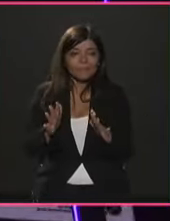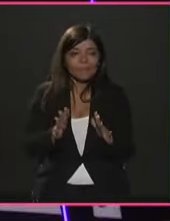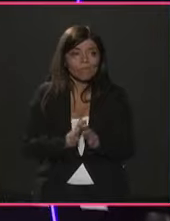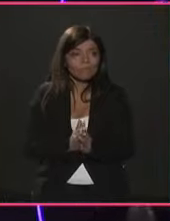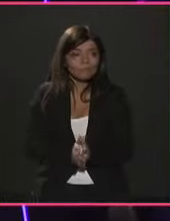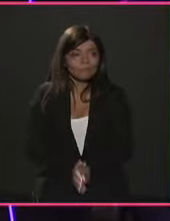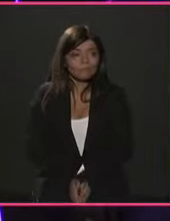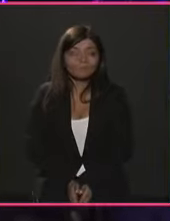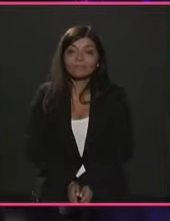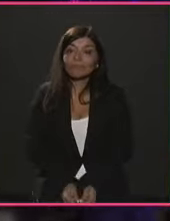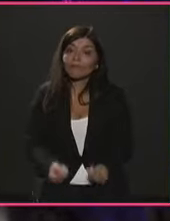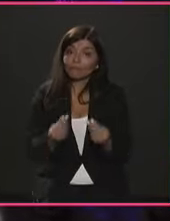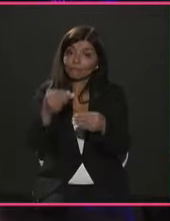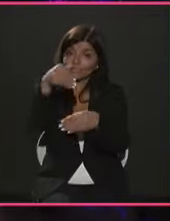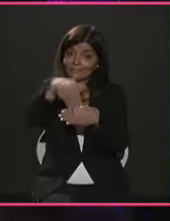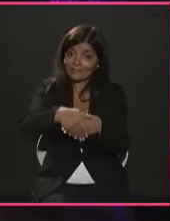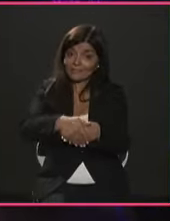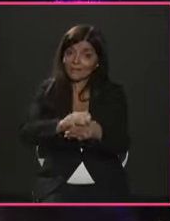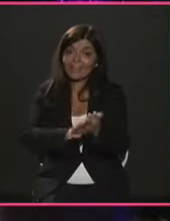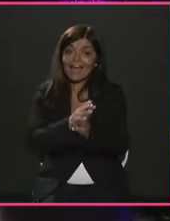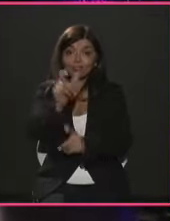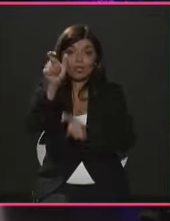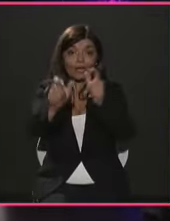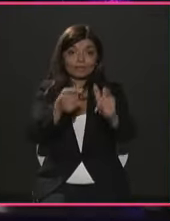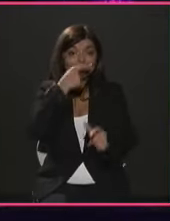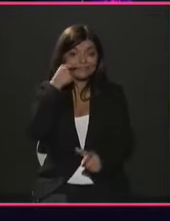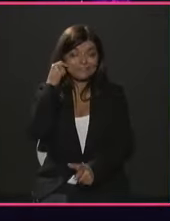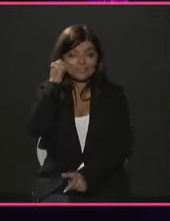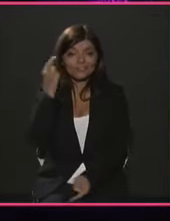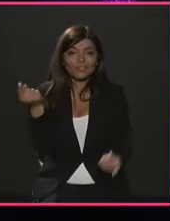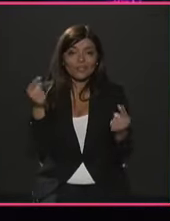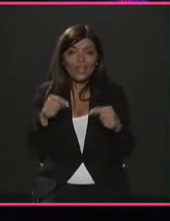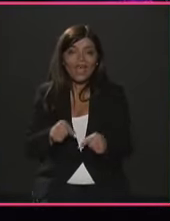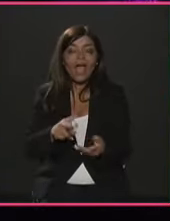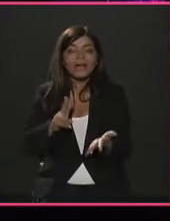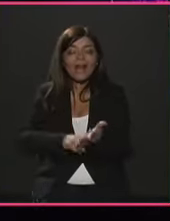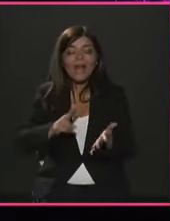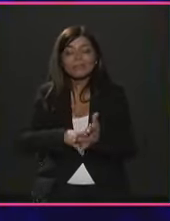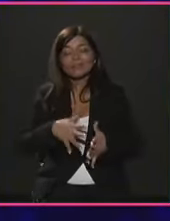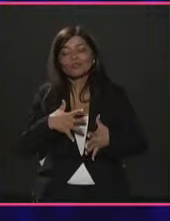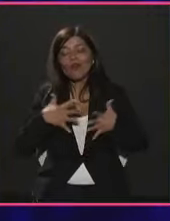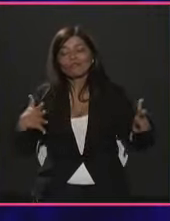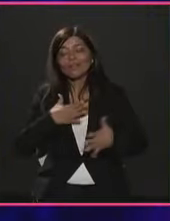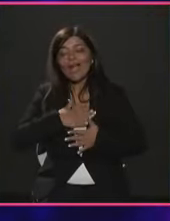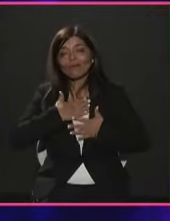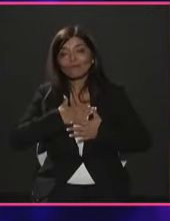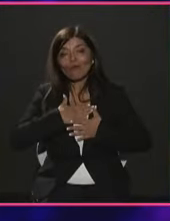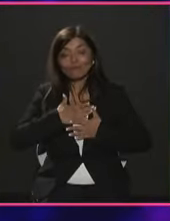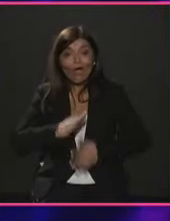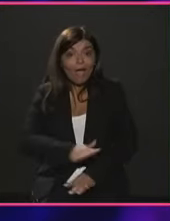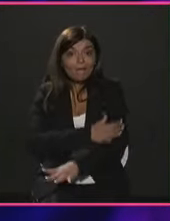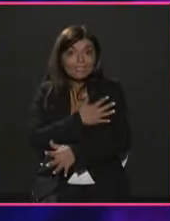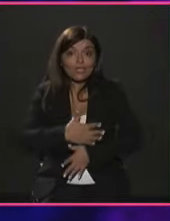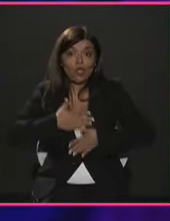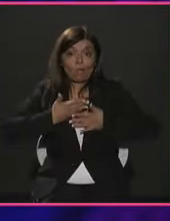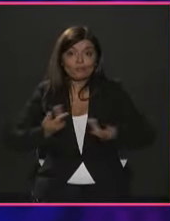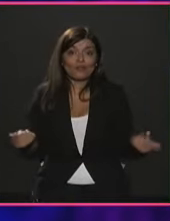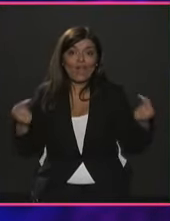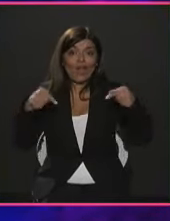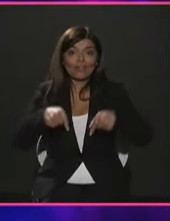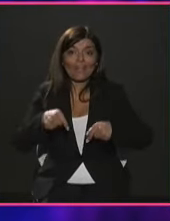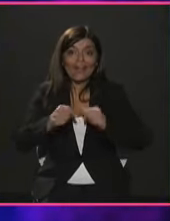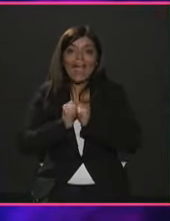Emilio Buenas tardes a todas y todos eh Es realmente un gran placer una emoción de estar hoy día con